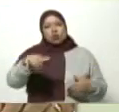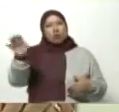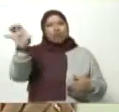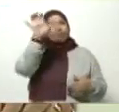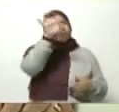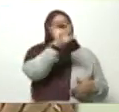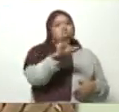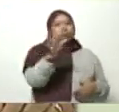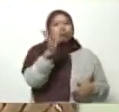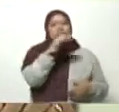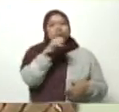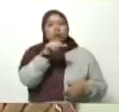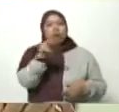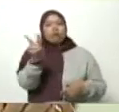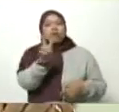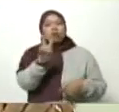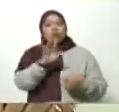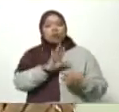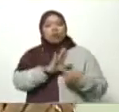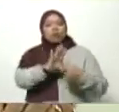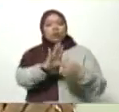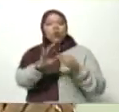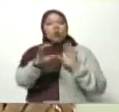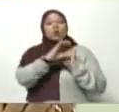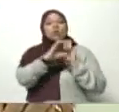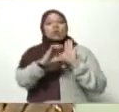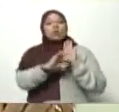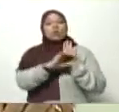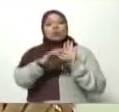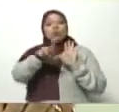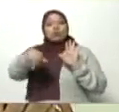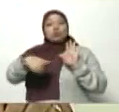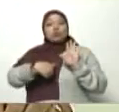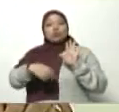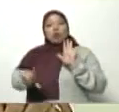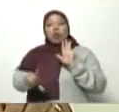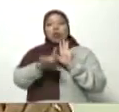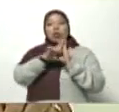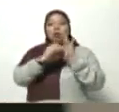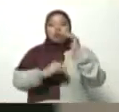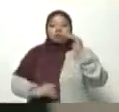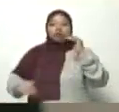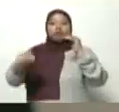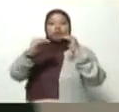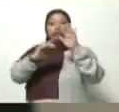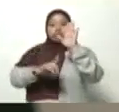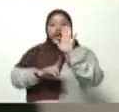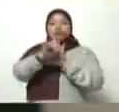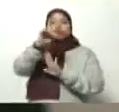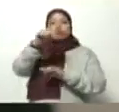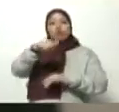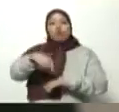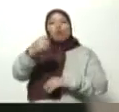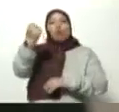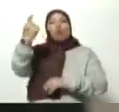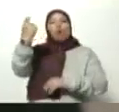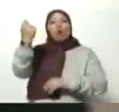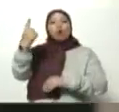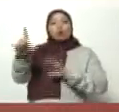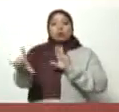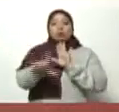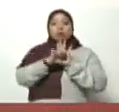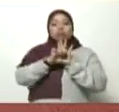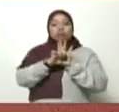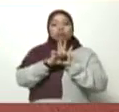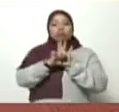Venezuela ha demostrado con esta constitución y con nuestras leyes que está a la vanguardia. 11 leyes. Pero eso no